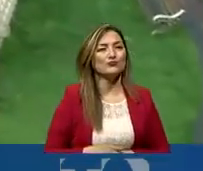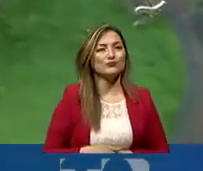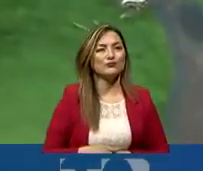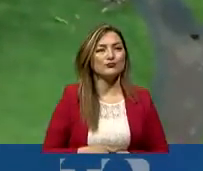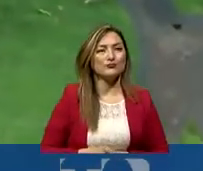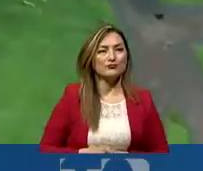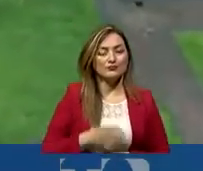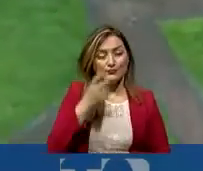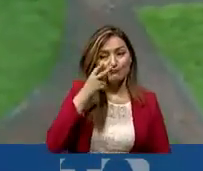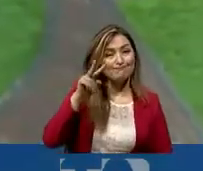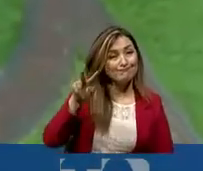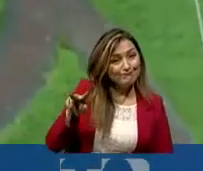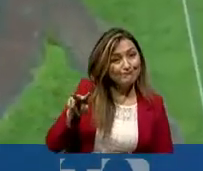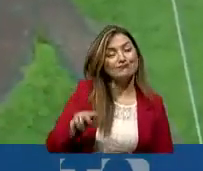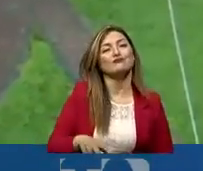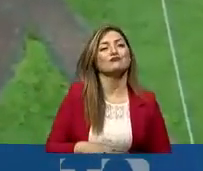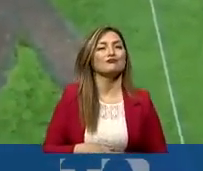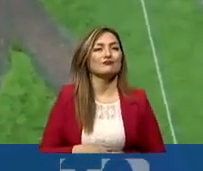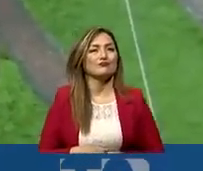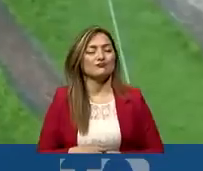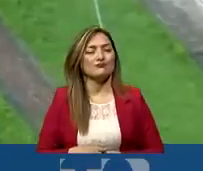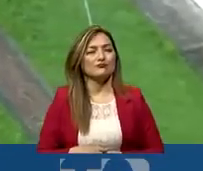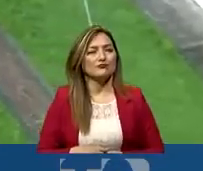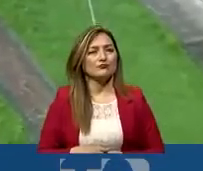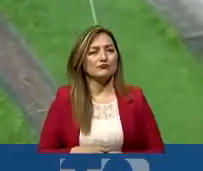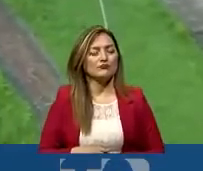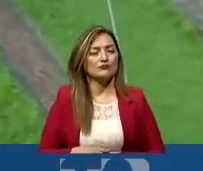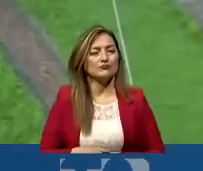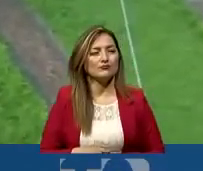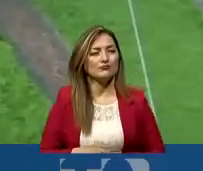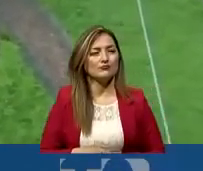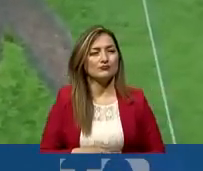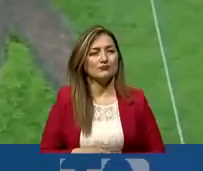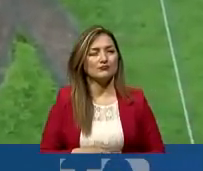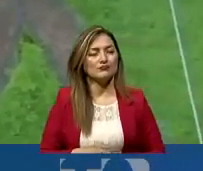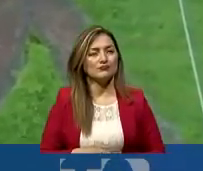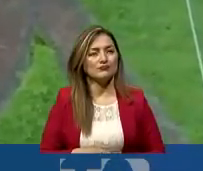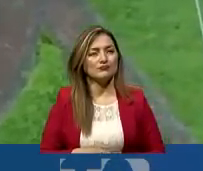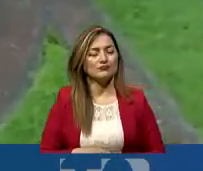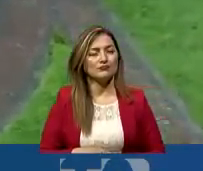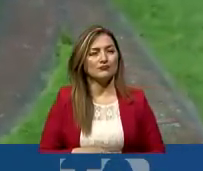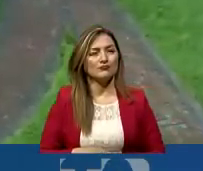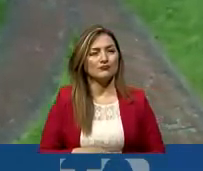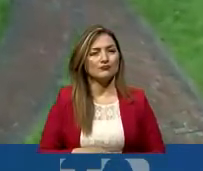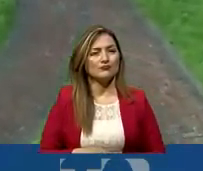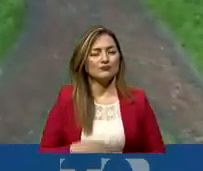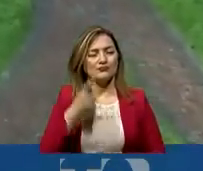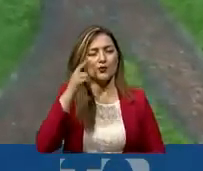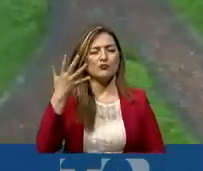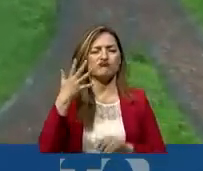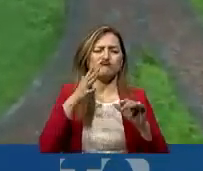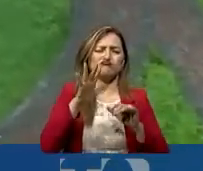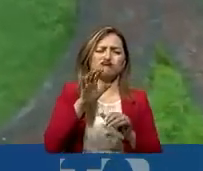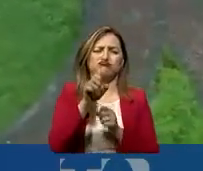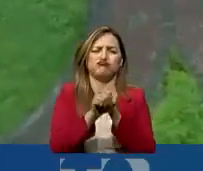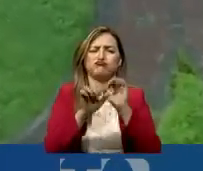como usted puede apreciar, es algo que se viene dando, como se dice, aproximadamente de unos 5 a 10 años.